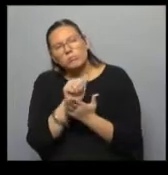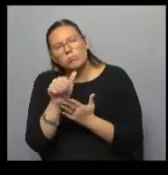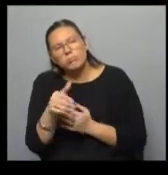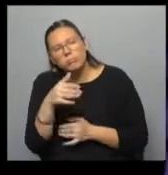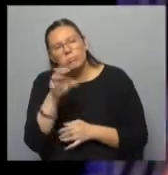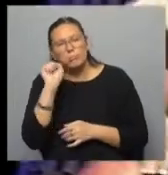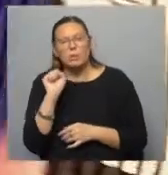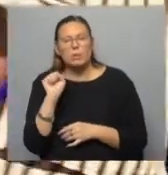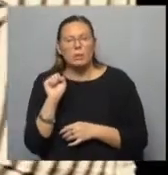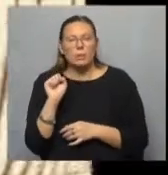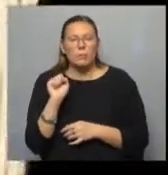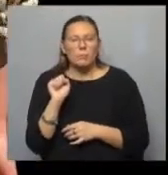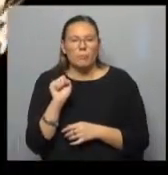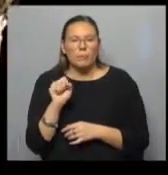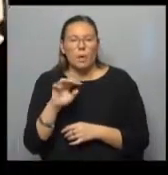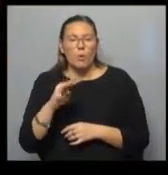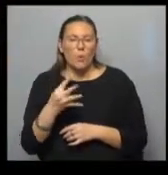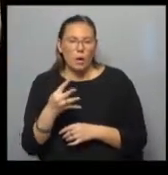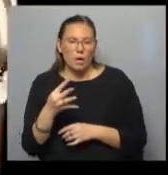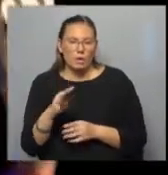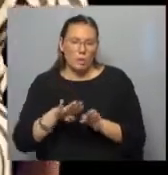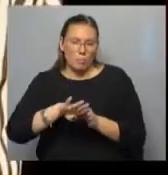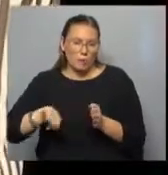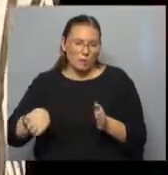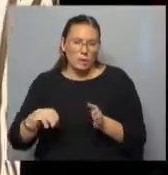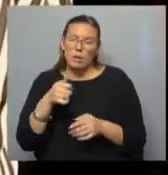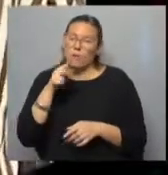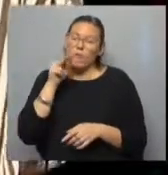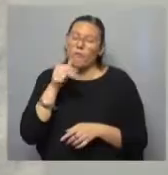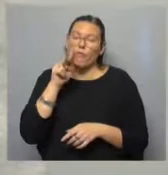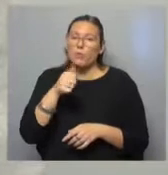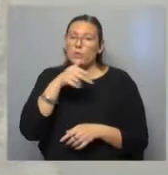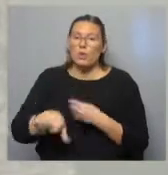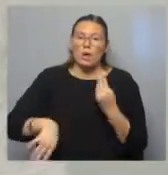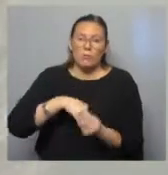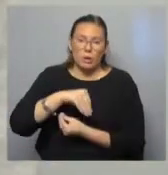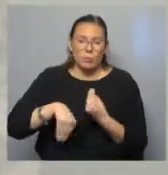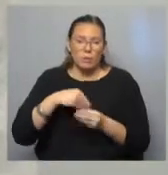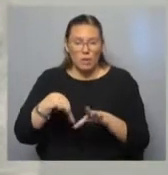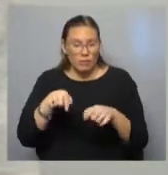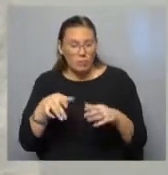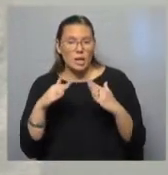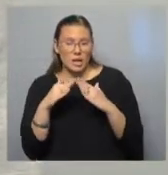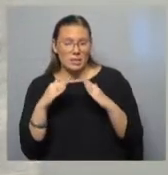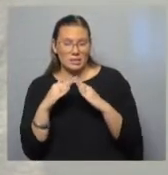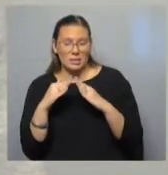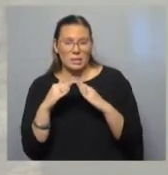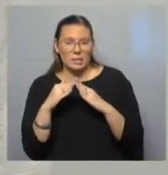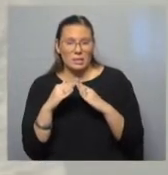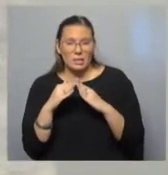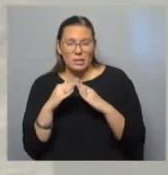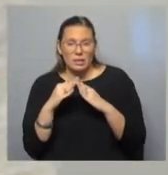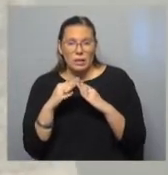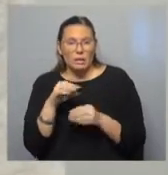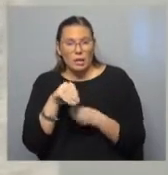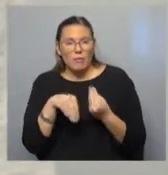lado, en una cuarta pared, o sea, absoluta, vemos una historia de una familia que vive en esta casa, a